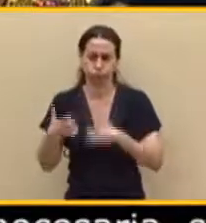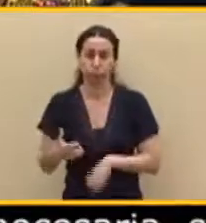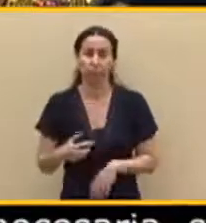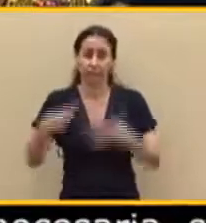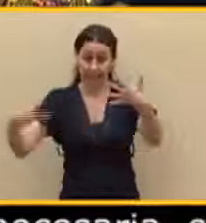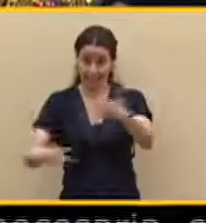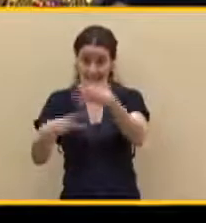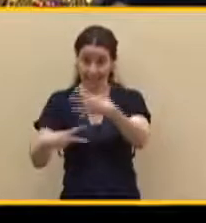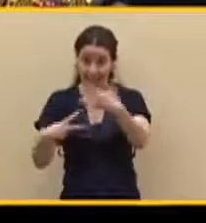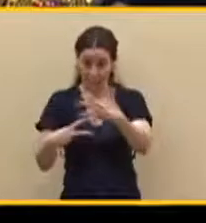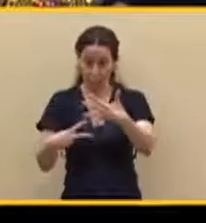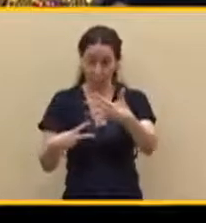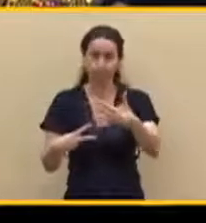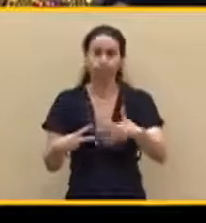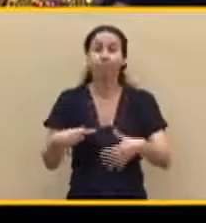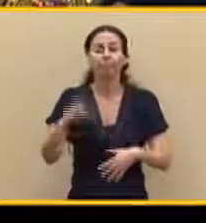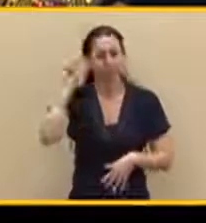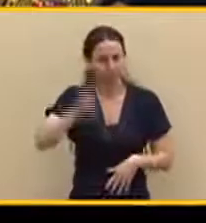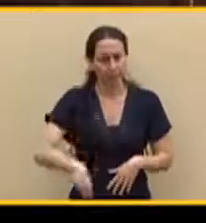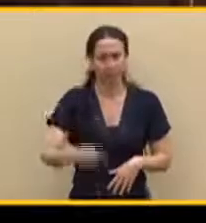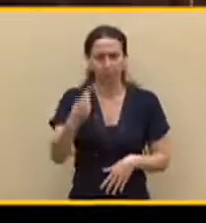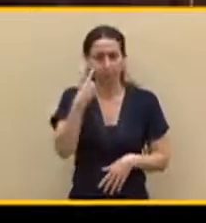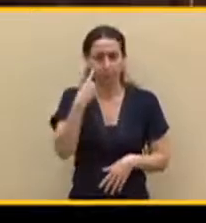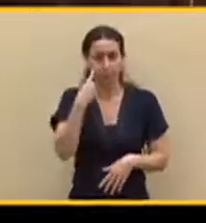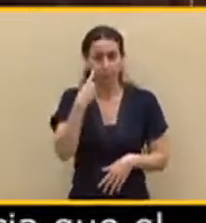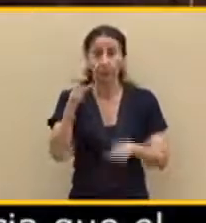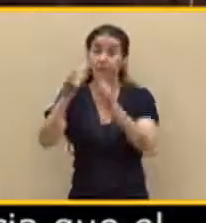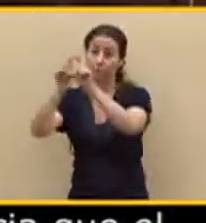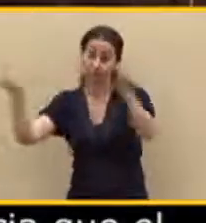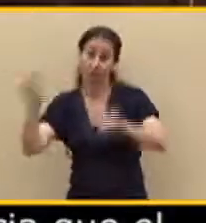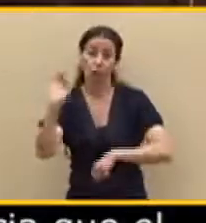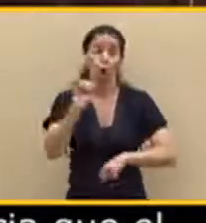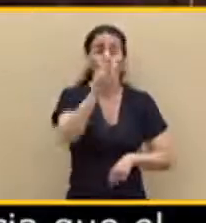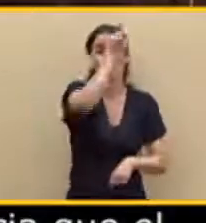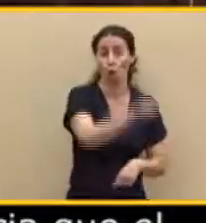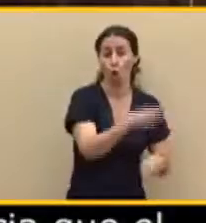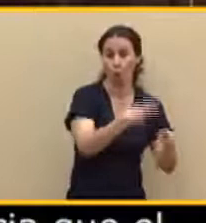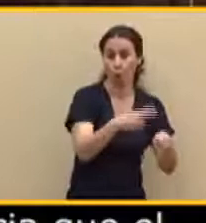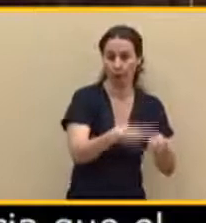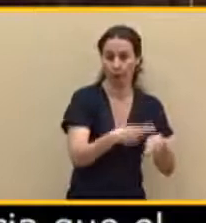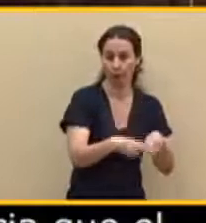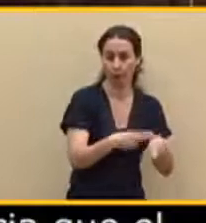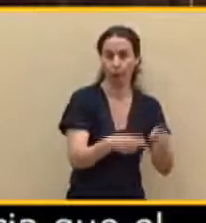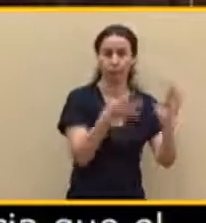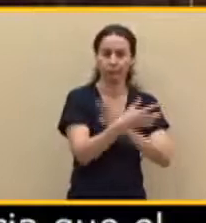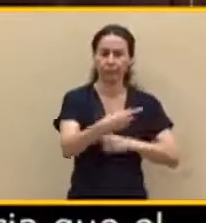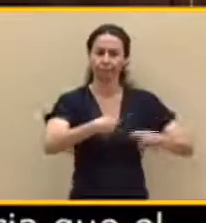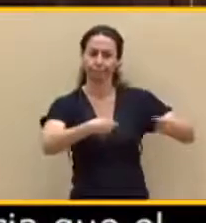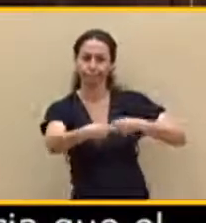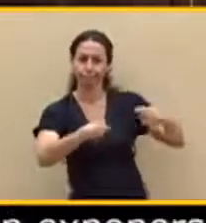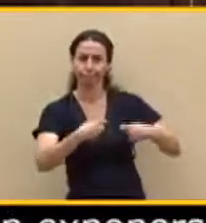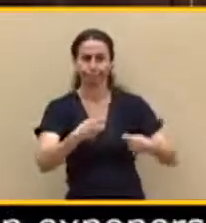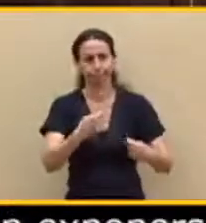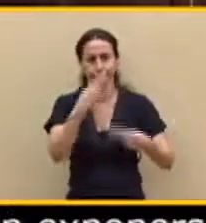ocurre también con frecuencia que el político o el empresario no quieren o no pueden exponerse a hacer estos negocios directamente, por lo que se